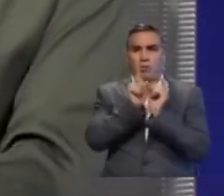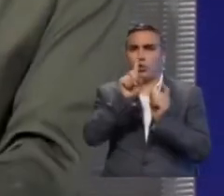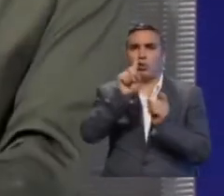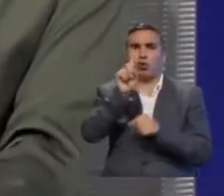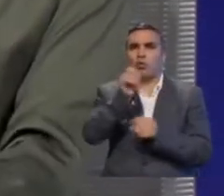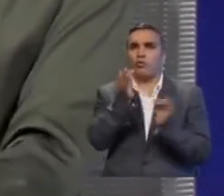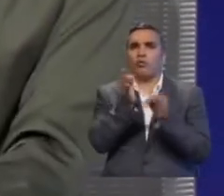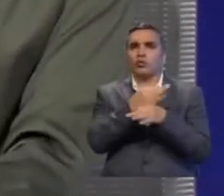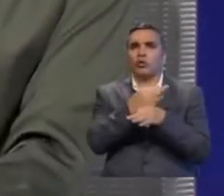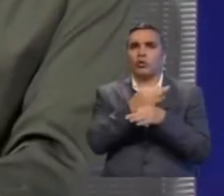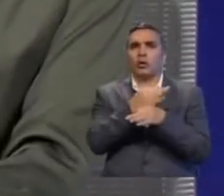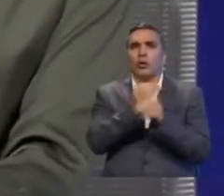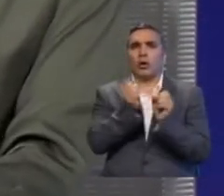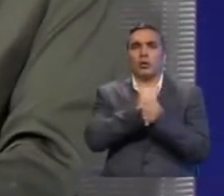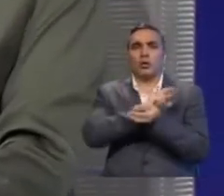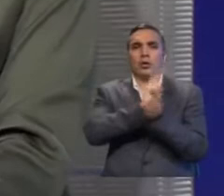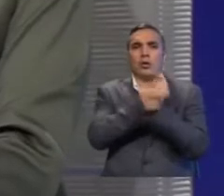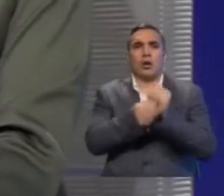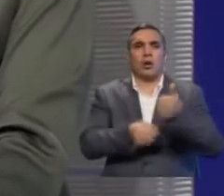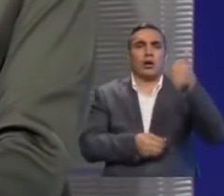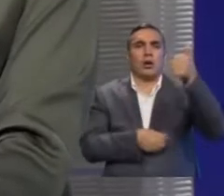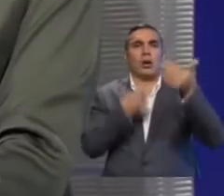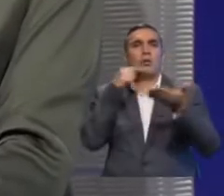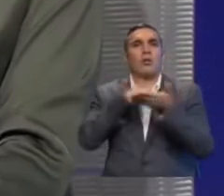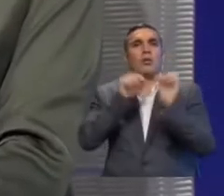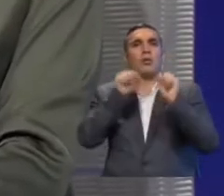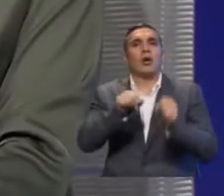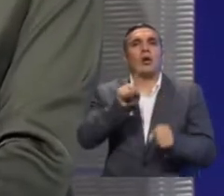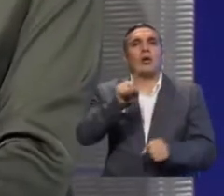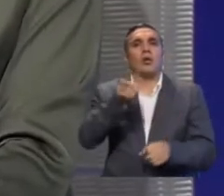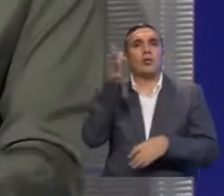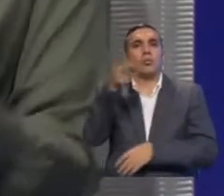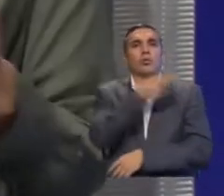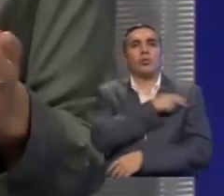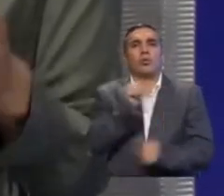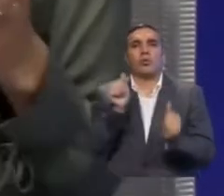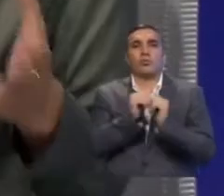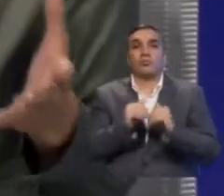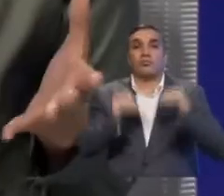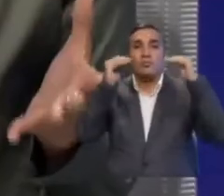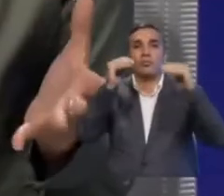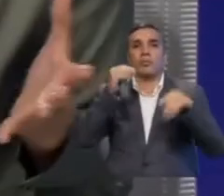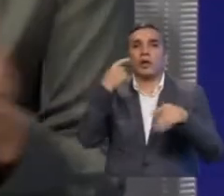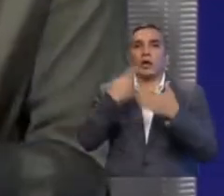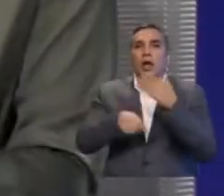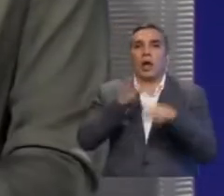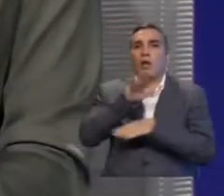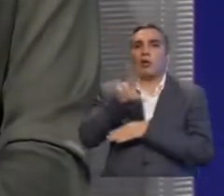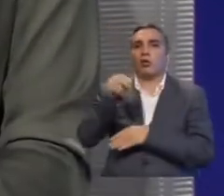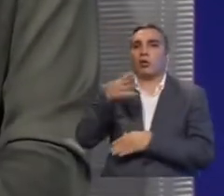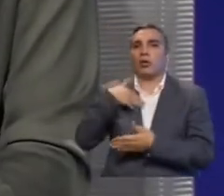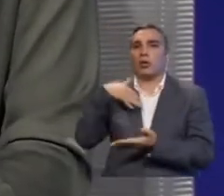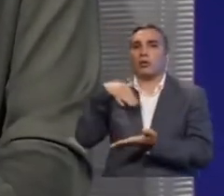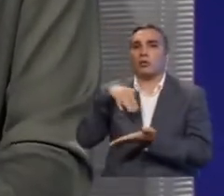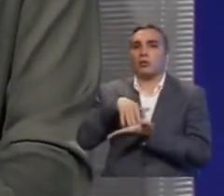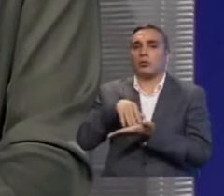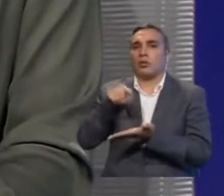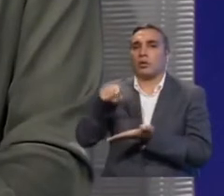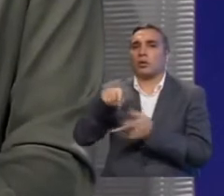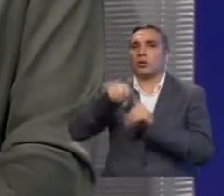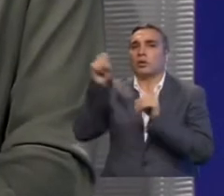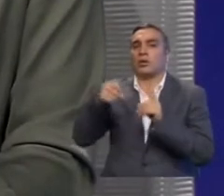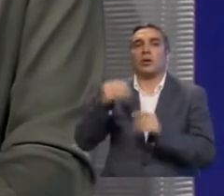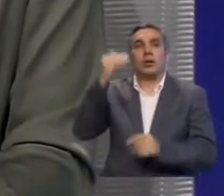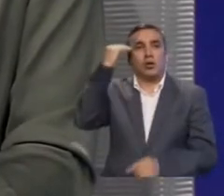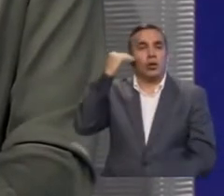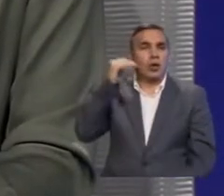funciona haciendo una reforma desde arriba. Por ejemplo, ¿qué puede hacer profesores con PhD, con alumnos que no están preparados para este sistema? Corea del